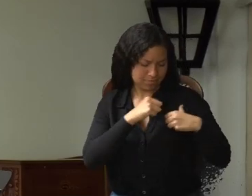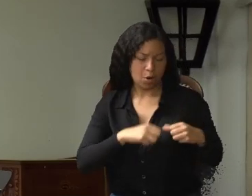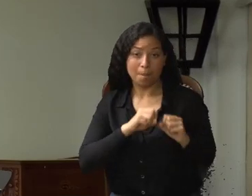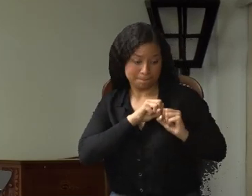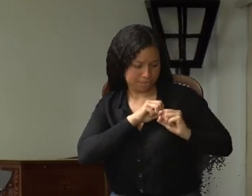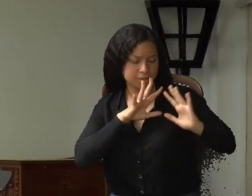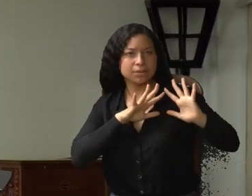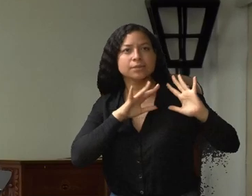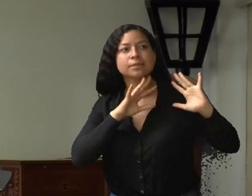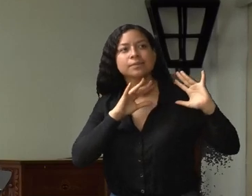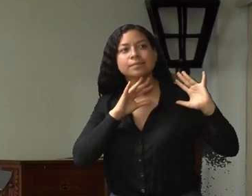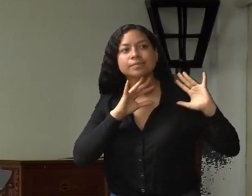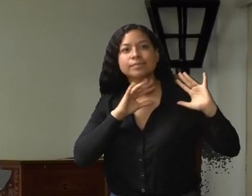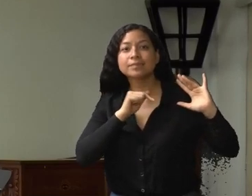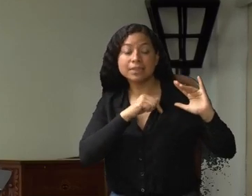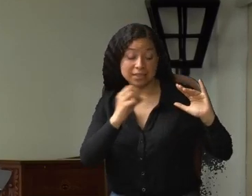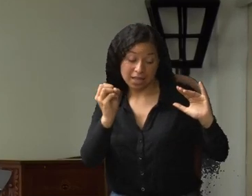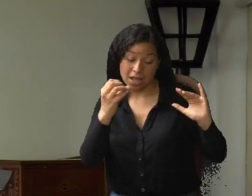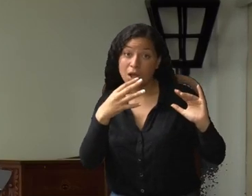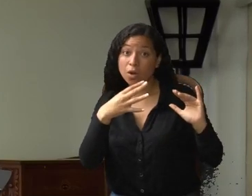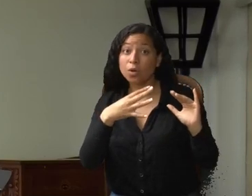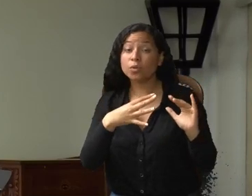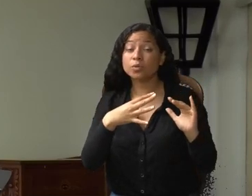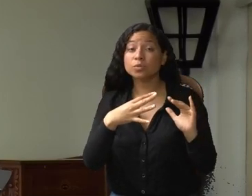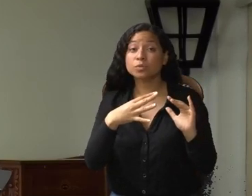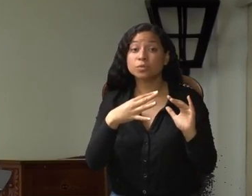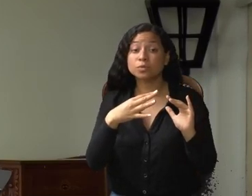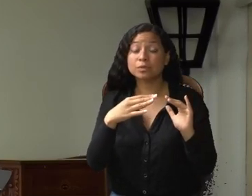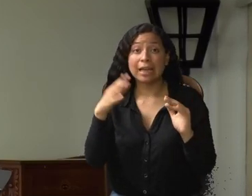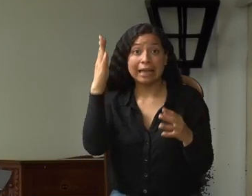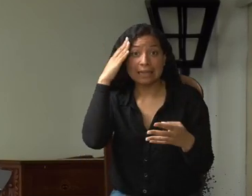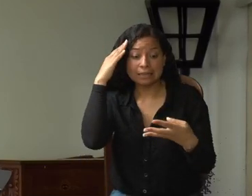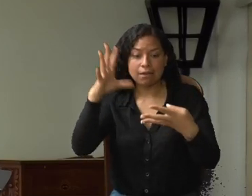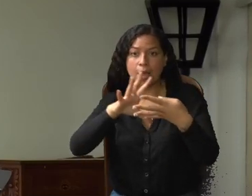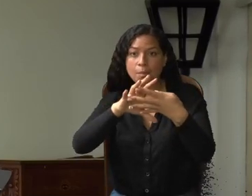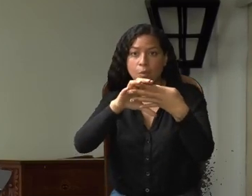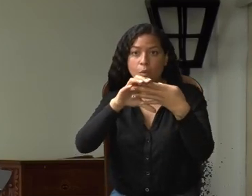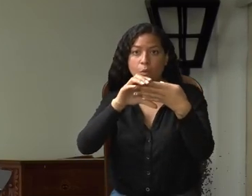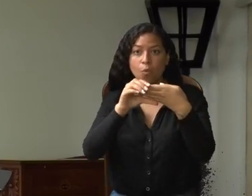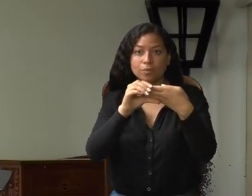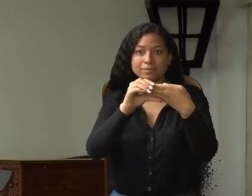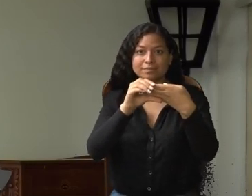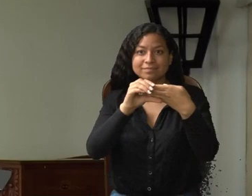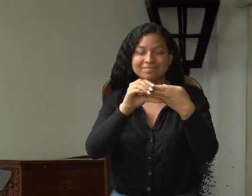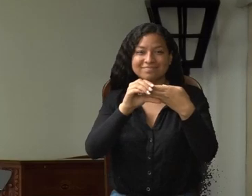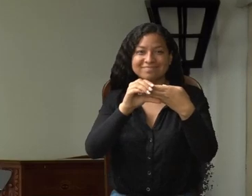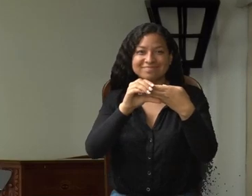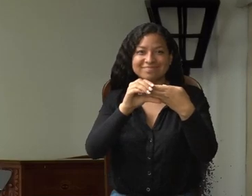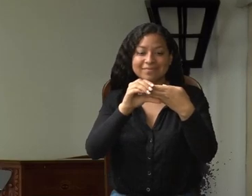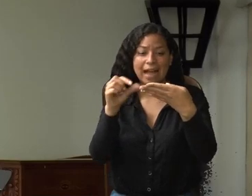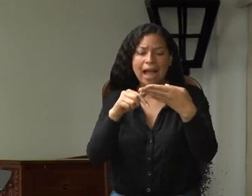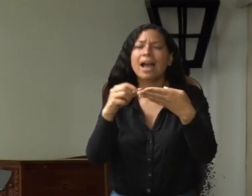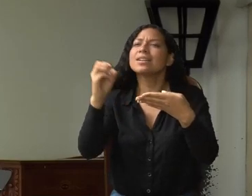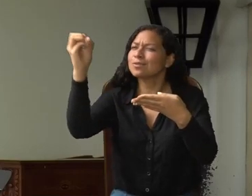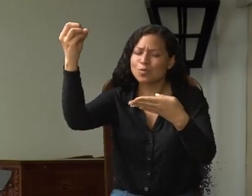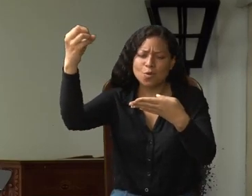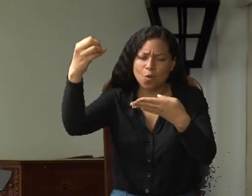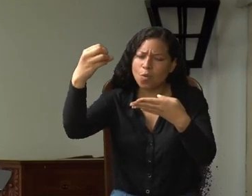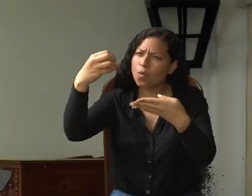luz de la que hablamos también en los cuatro evangelios es la que necesitamos que brille en nuestra vida